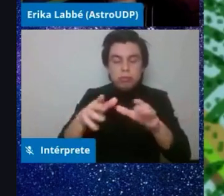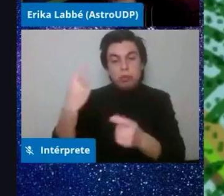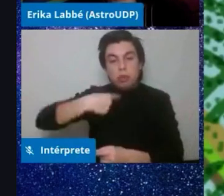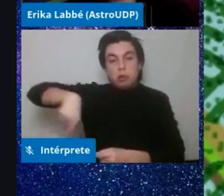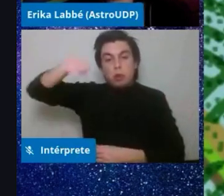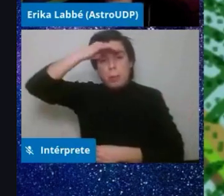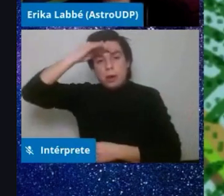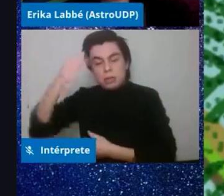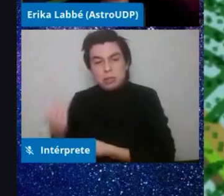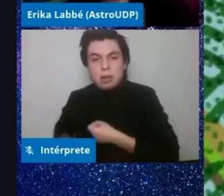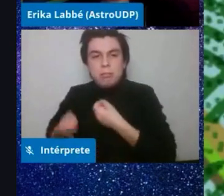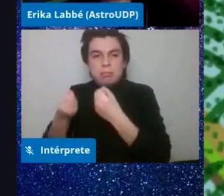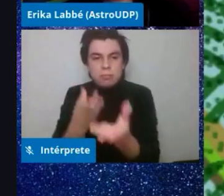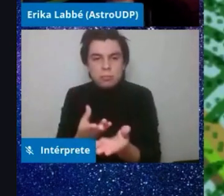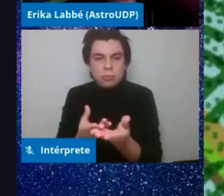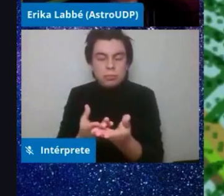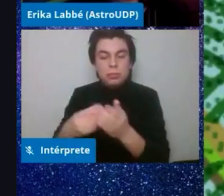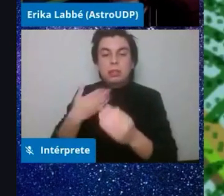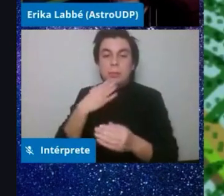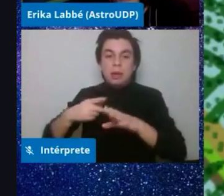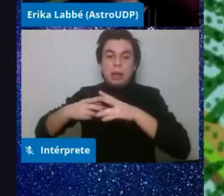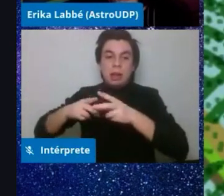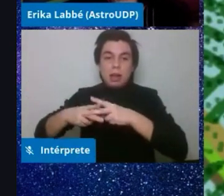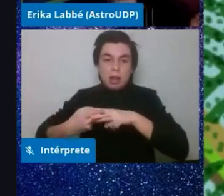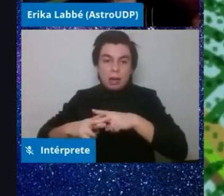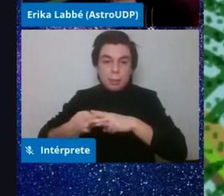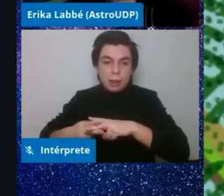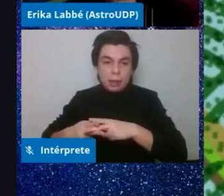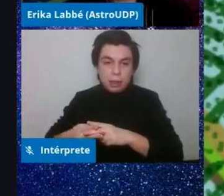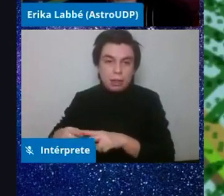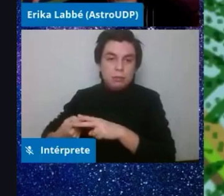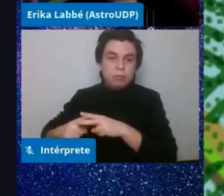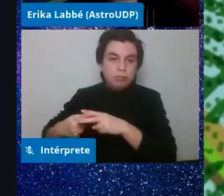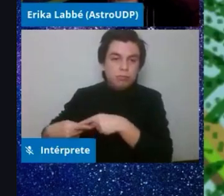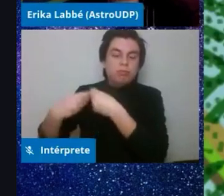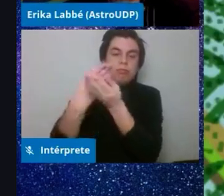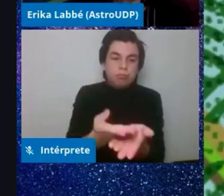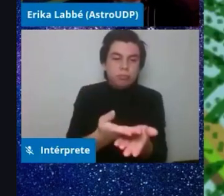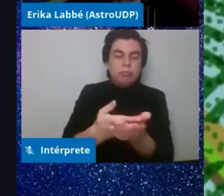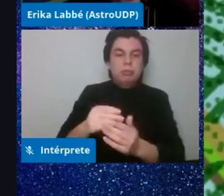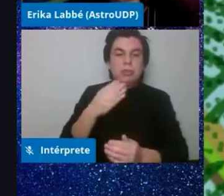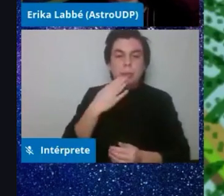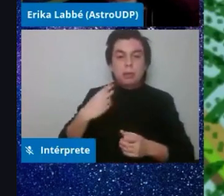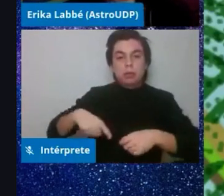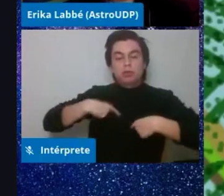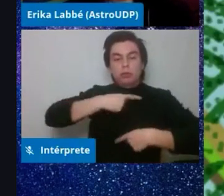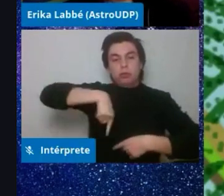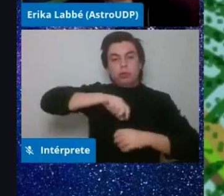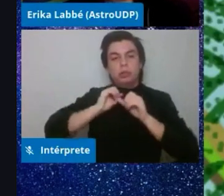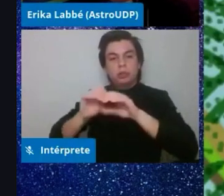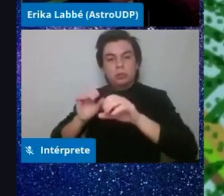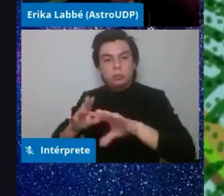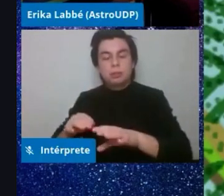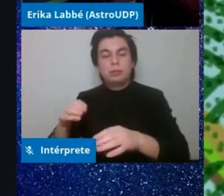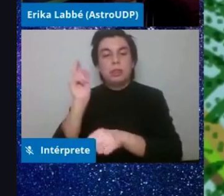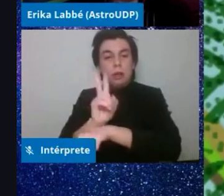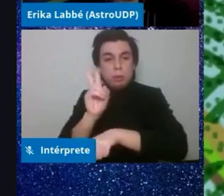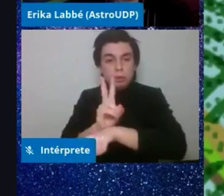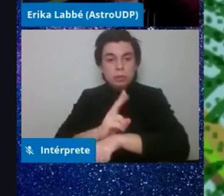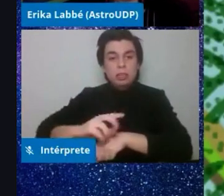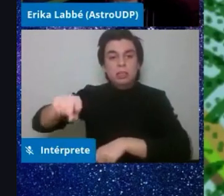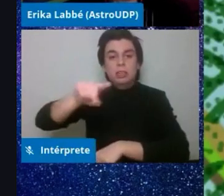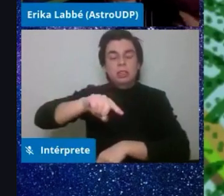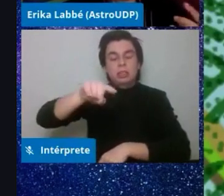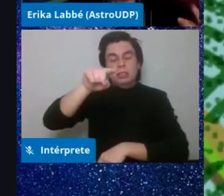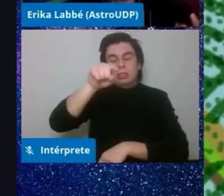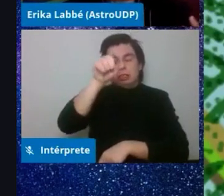personas también crearan sus propias experiencias. Pero también hemos estado capacitando profesores que les interesa la astronomía